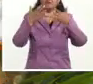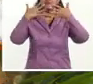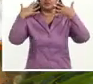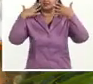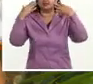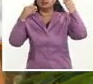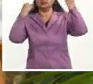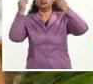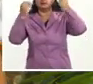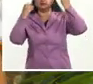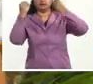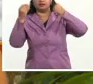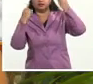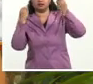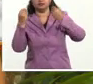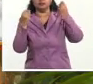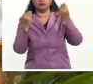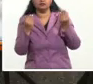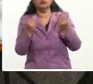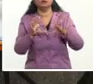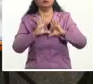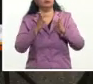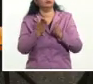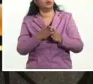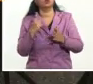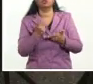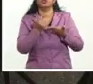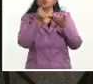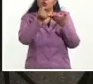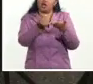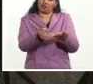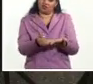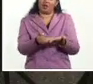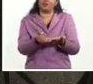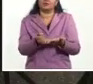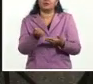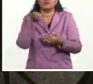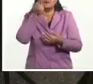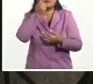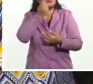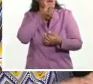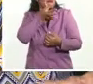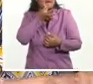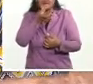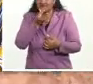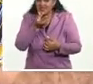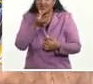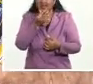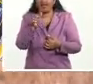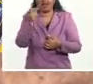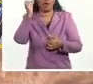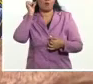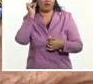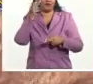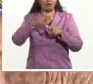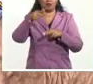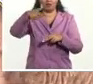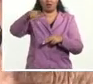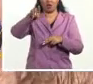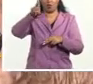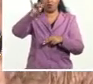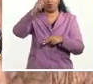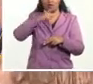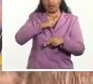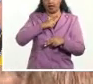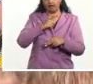Mucha preocupación de cada problemática de ellos. La más longeva del proyecto Cristal, Julia Martínez Moya,